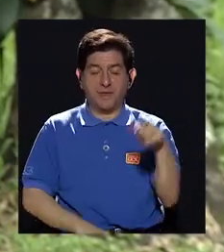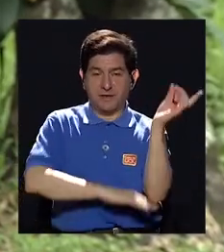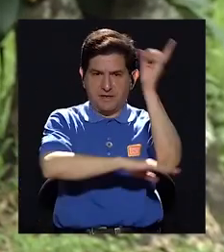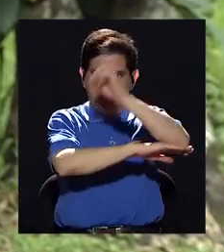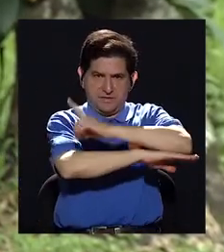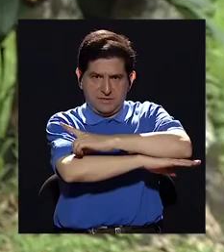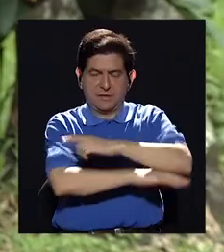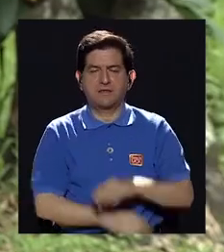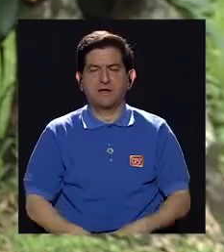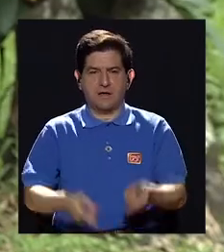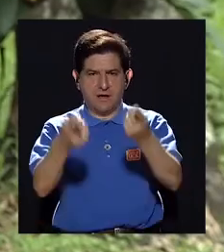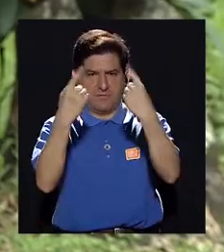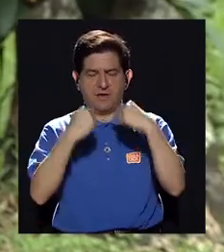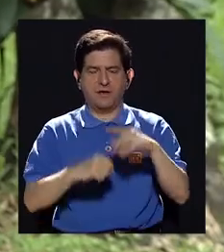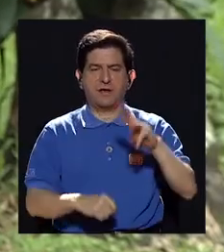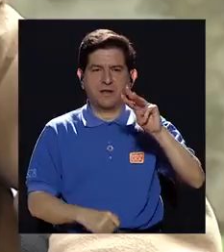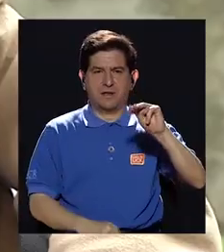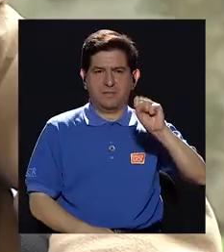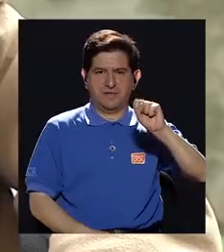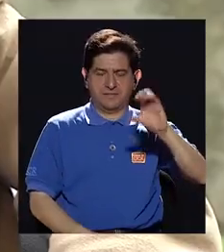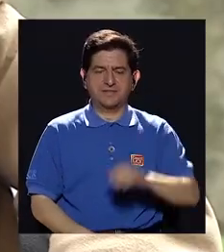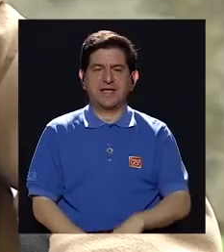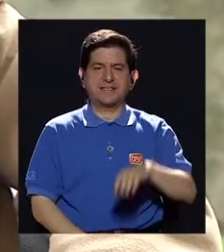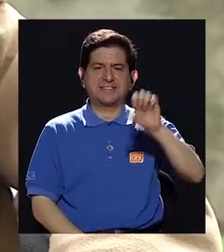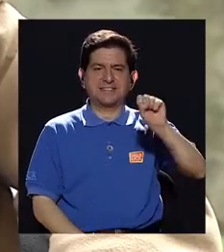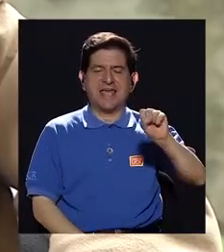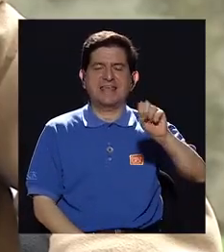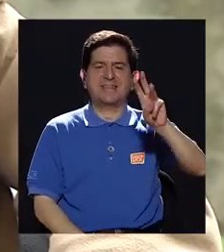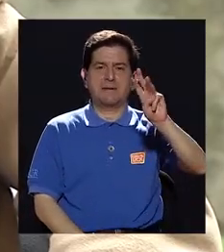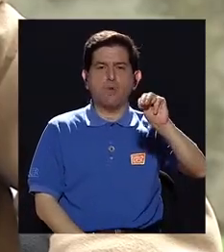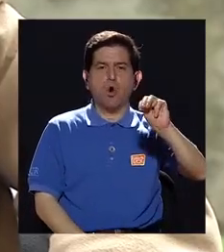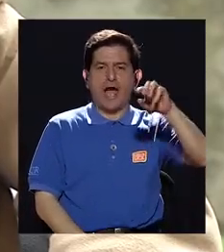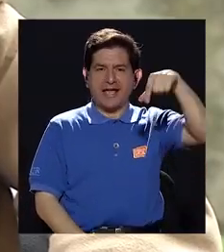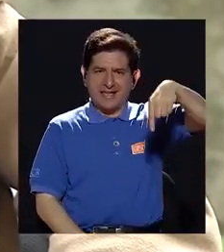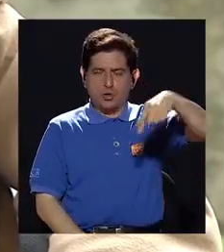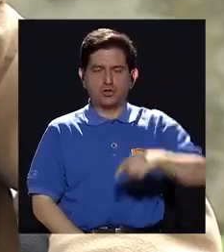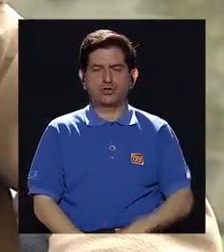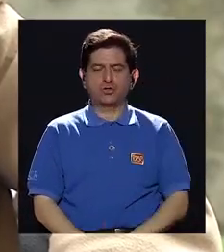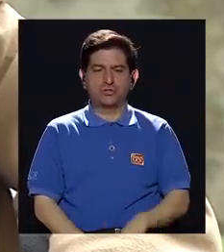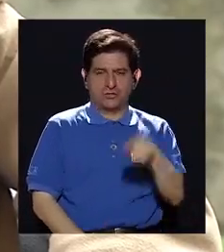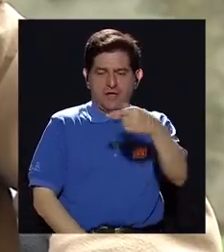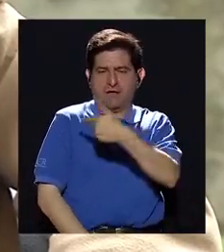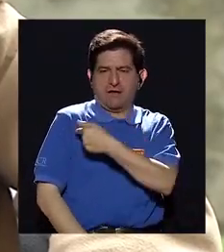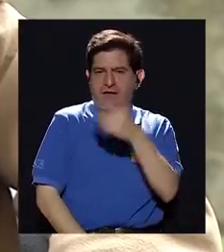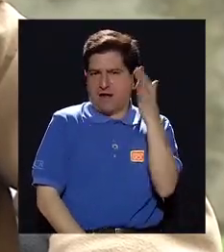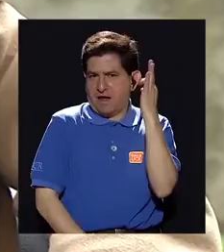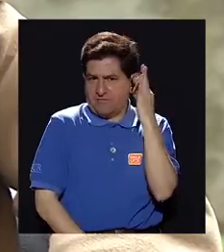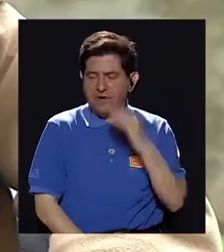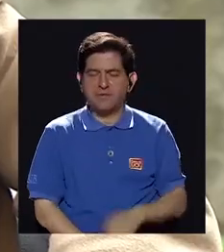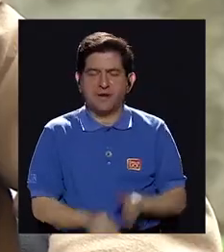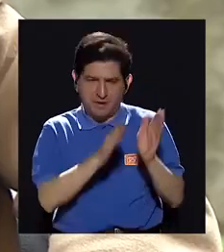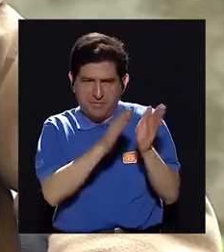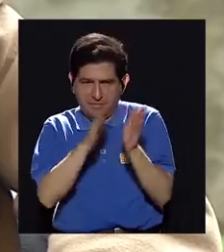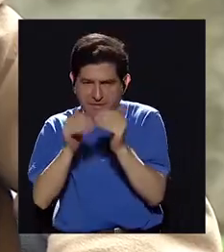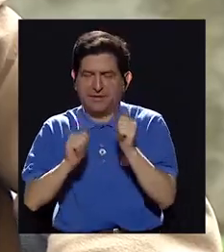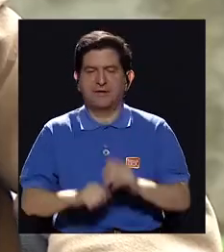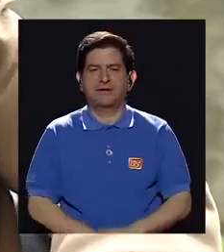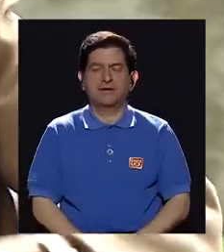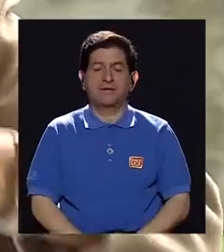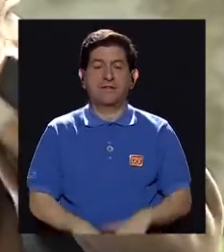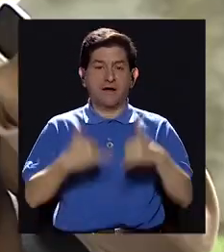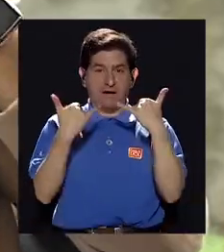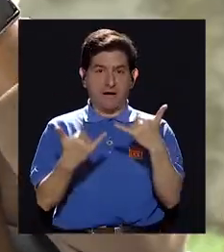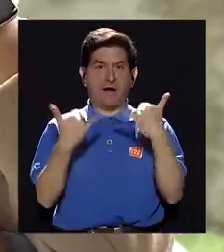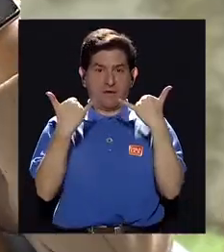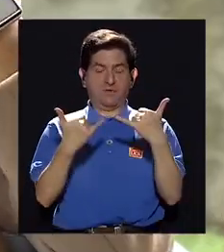el día de hoy contamos con la presencia de la máster Seidy Mora Quiroz, quien es enfermera de formación